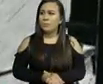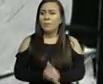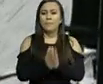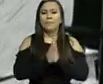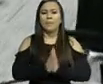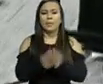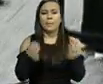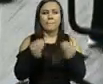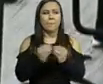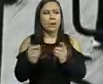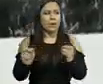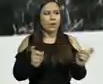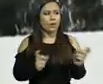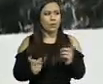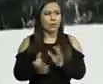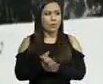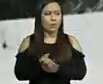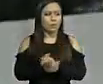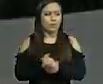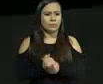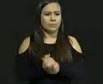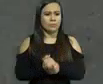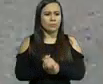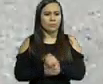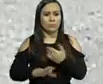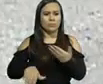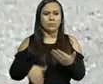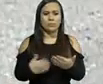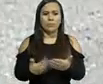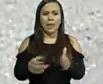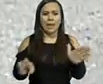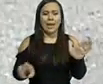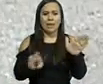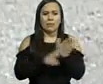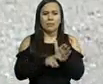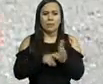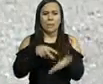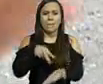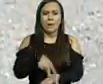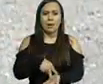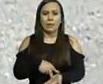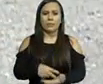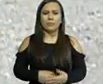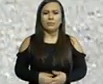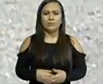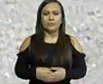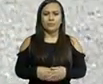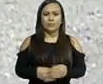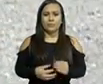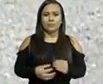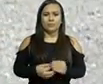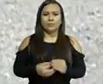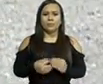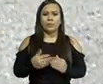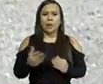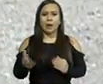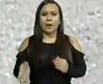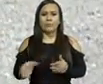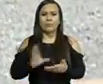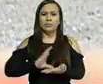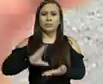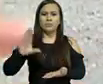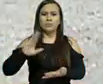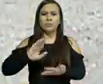mayor control por parte de los directivos del colegio el expreso de estaba parado justo al lado del colegio o sea tiene que caminar a la